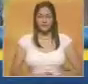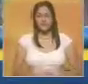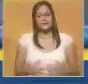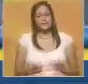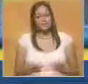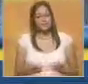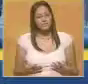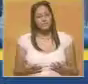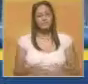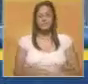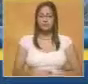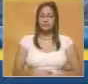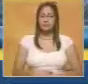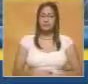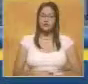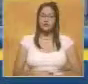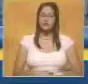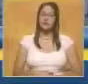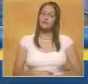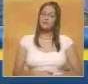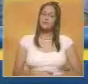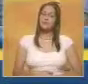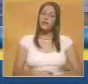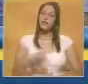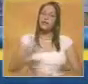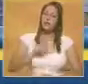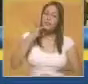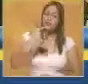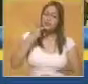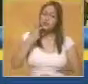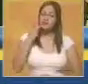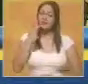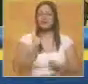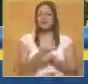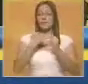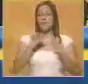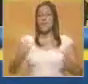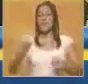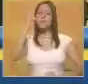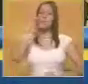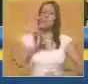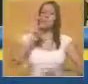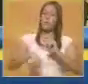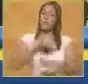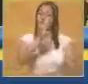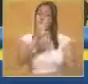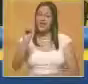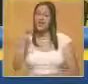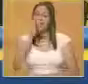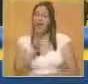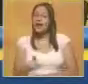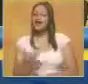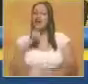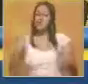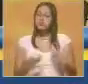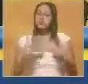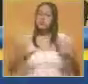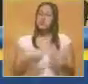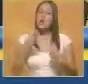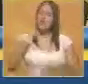Entonces, perdón, la política, la independencia. Bolívar, después de 20 años de batalla